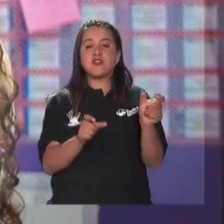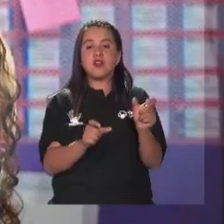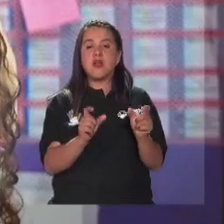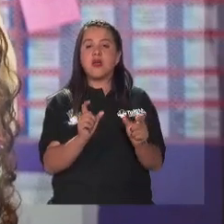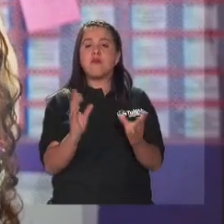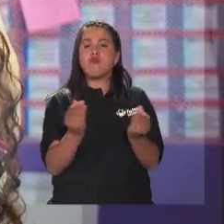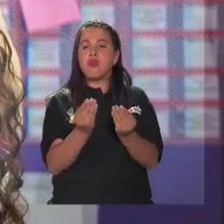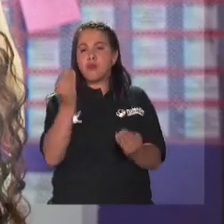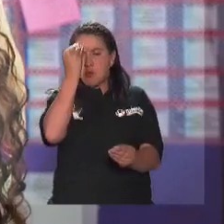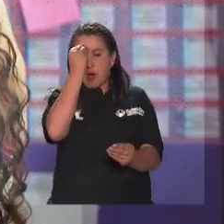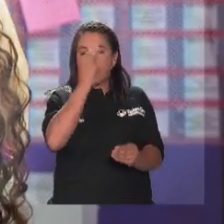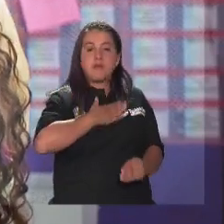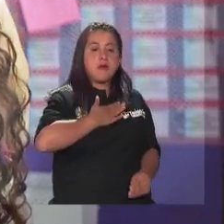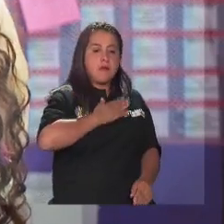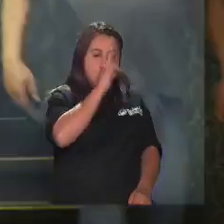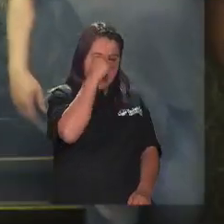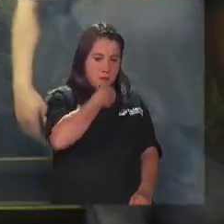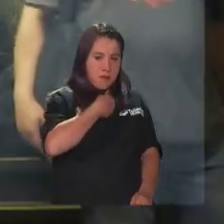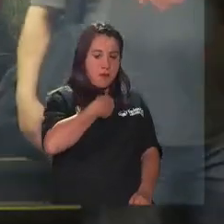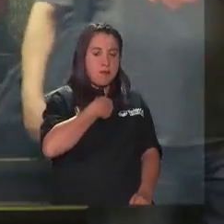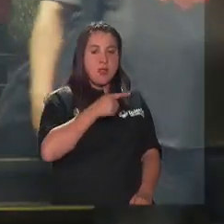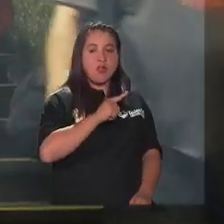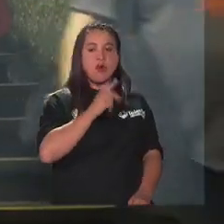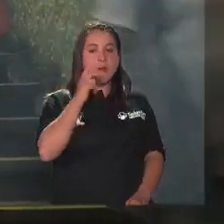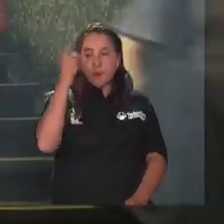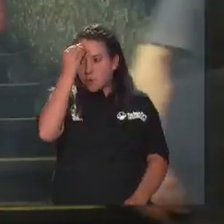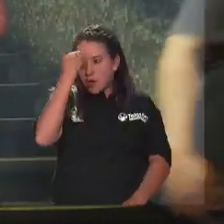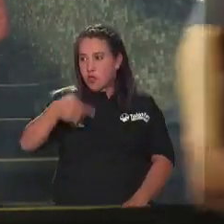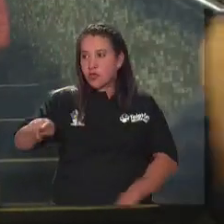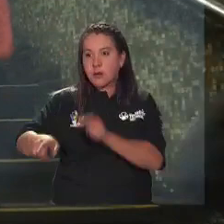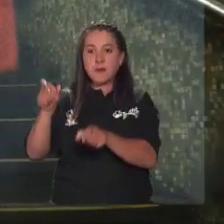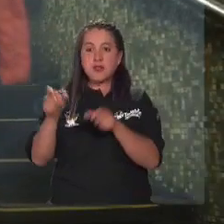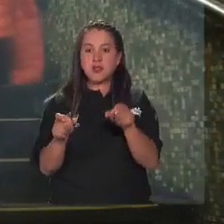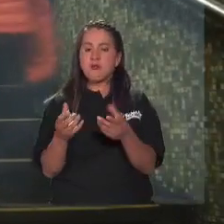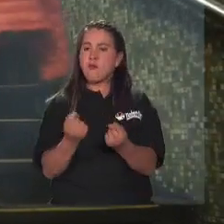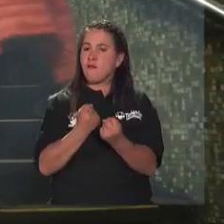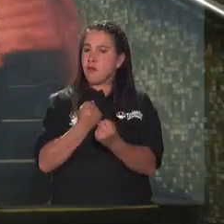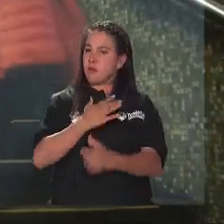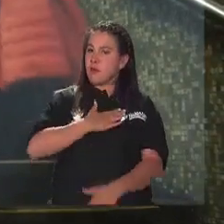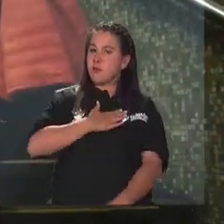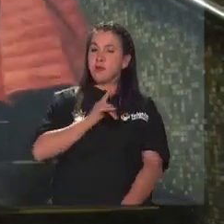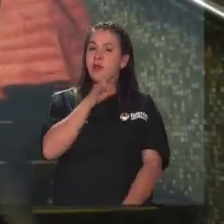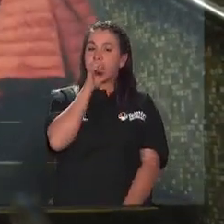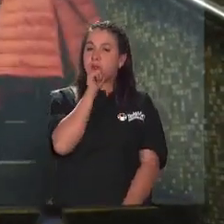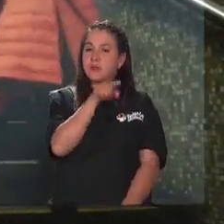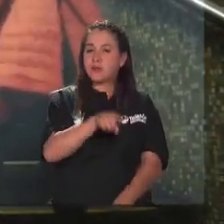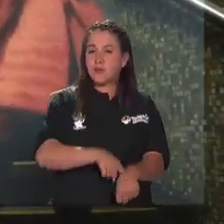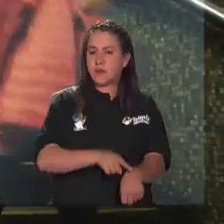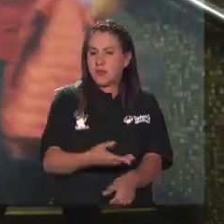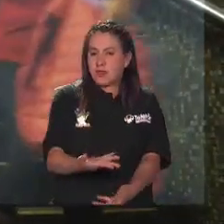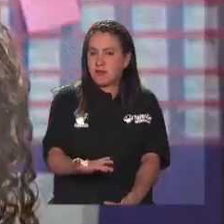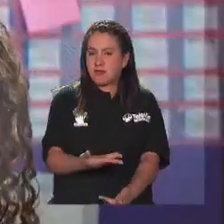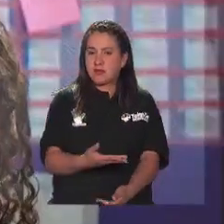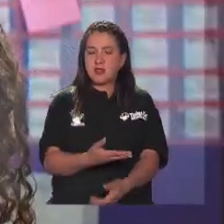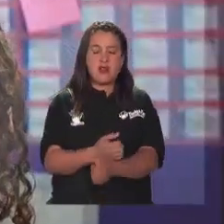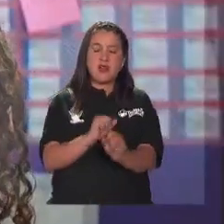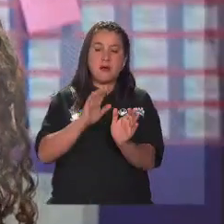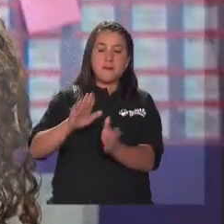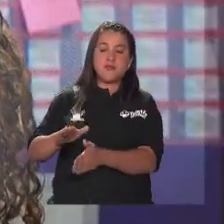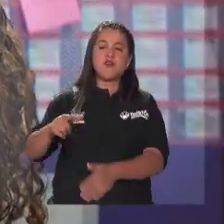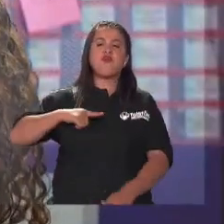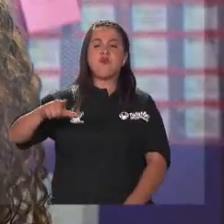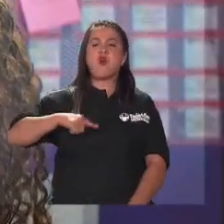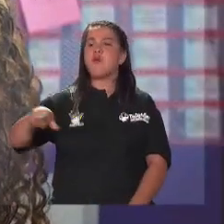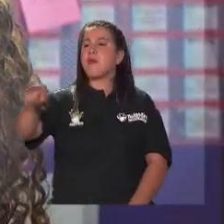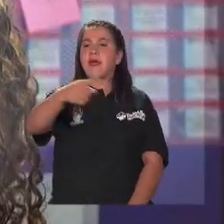individualista. No miran al que está al lado. Era muy fuerte para mí y no lo toleré en ese momento. Le echaba la culpa